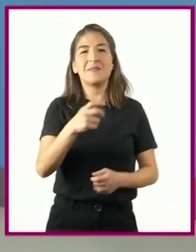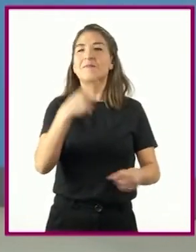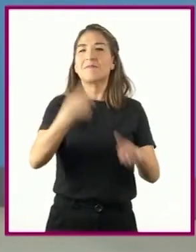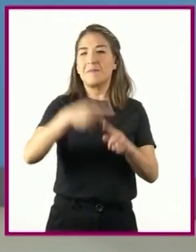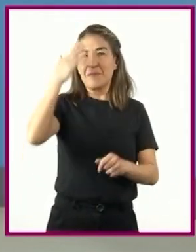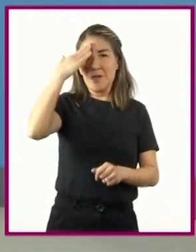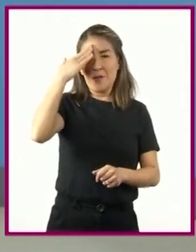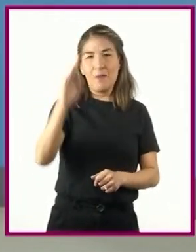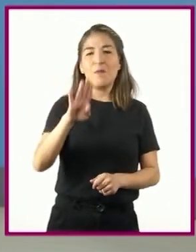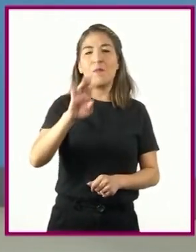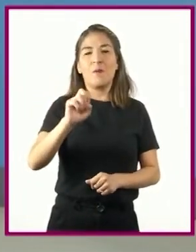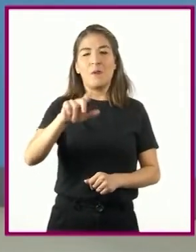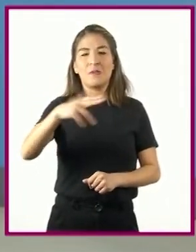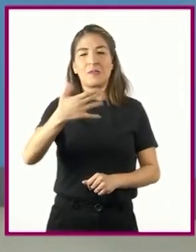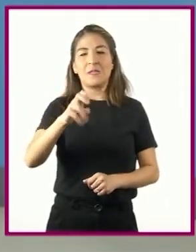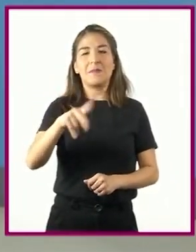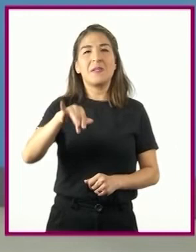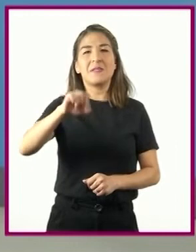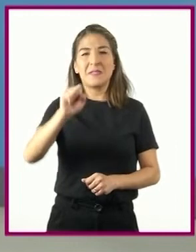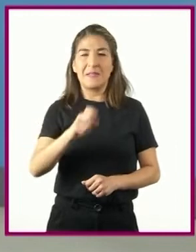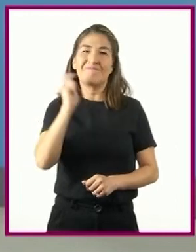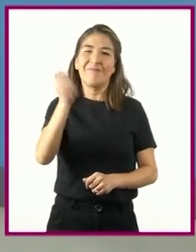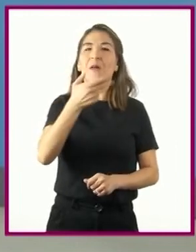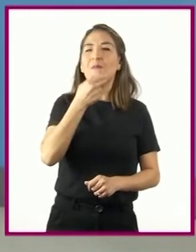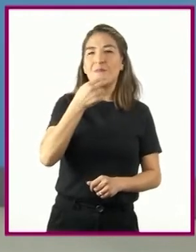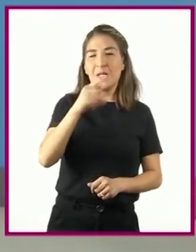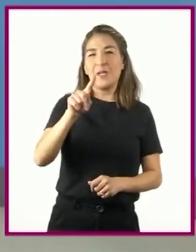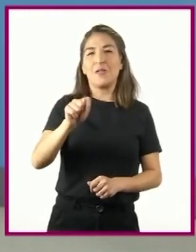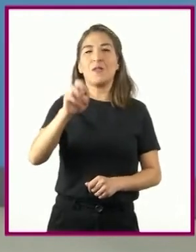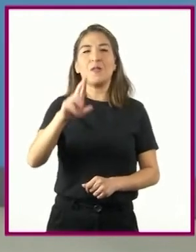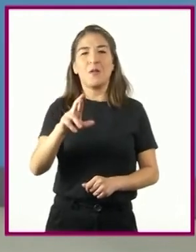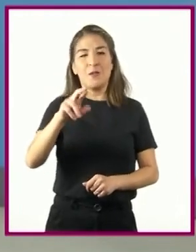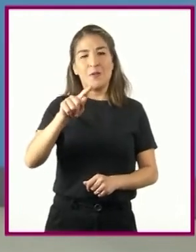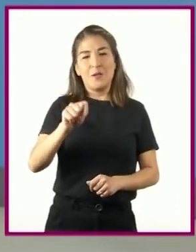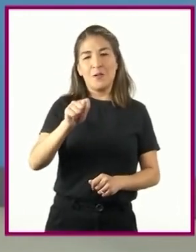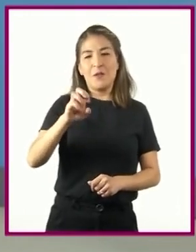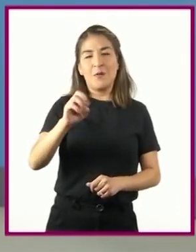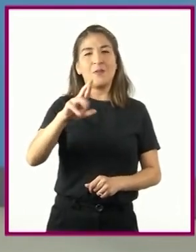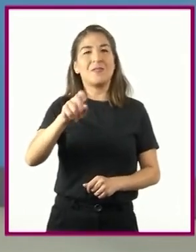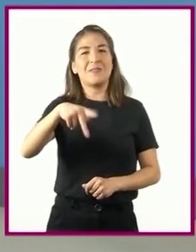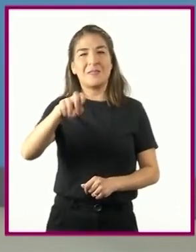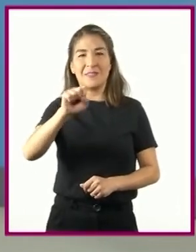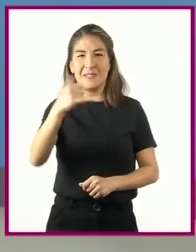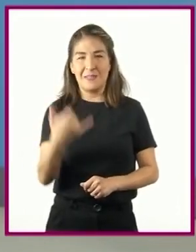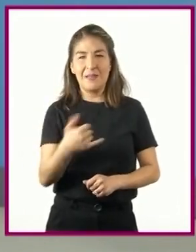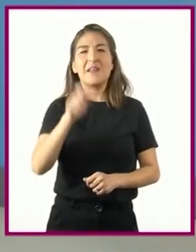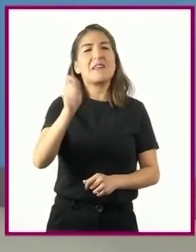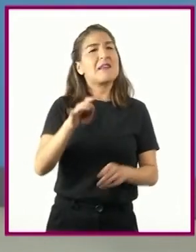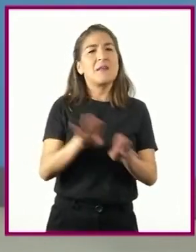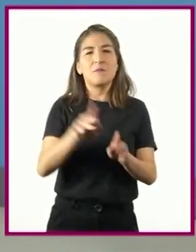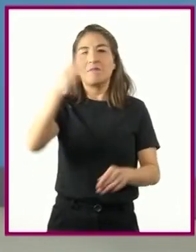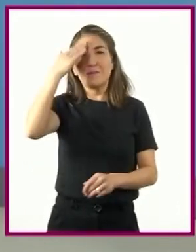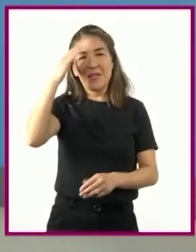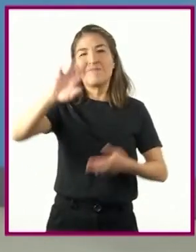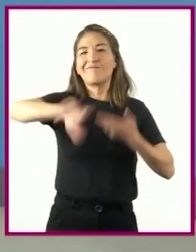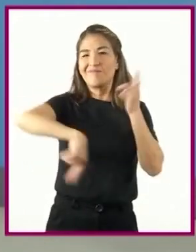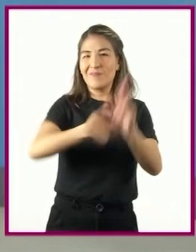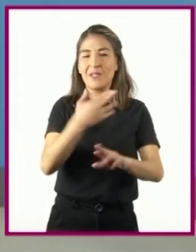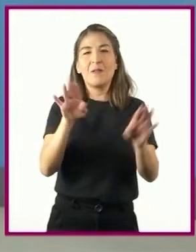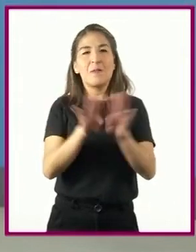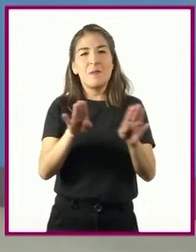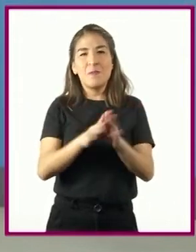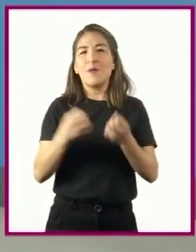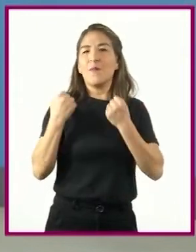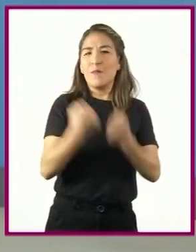bolcheviques y organizado por León Trotsky, y el Ejército Blanco, integrado por fuerzas contrarrevolucionarias